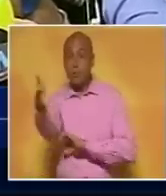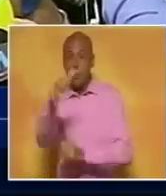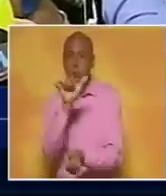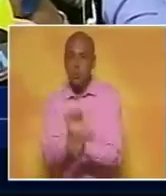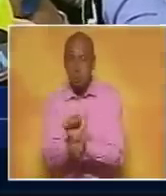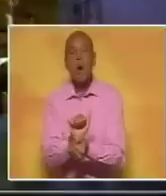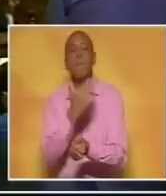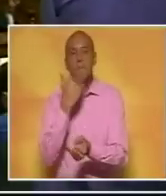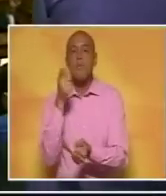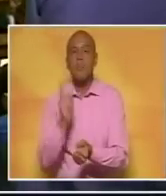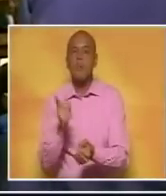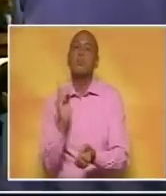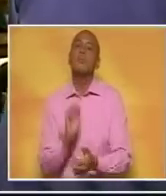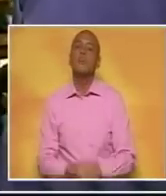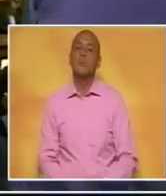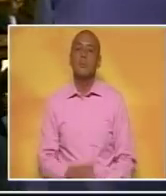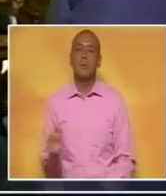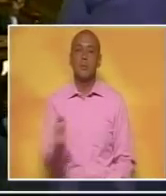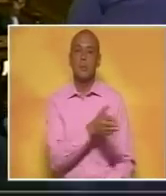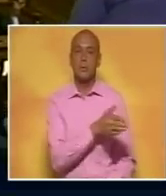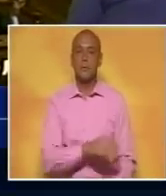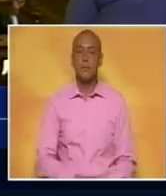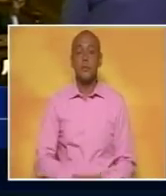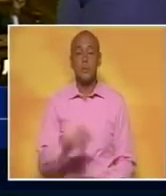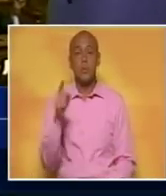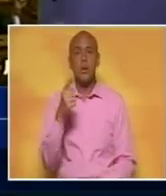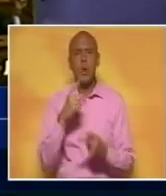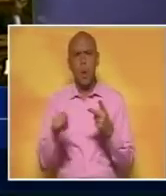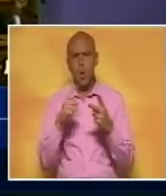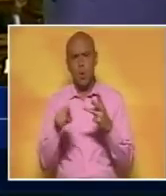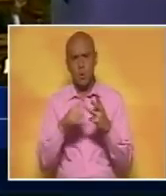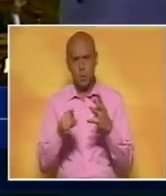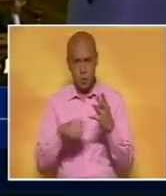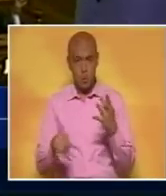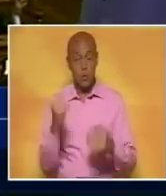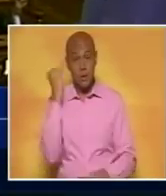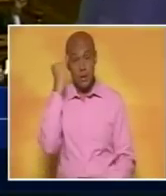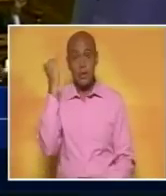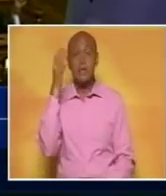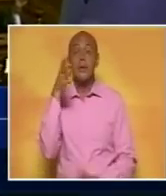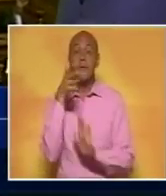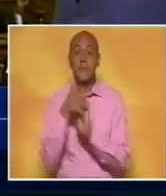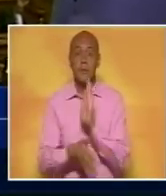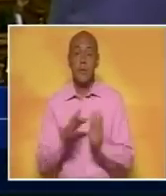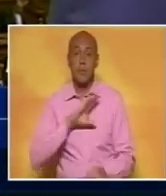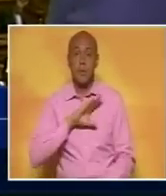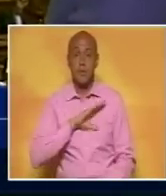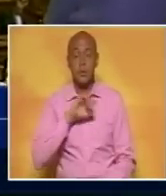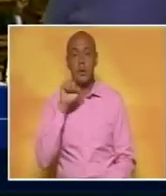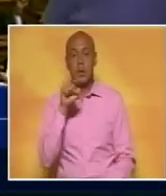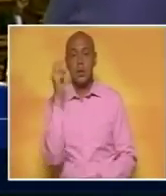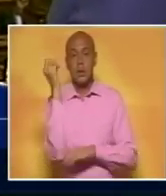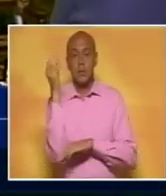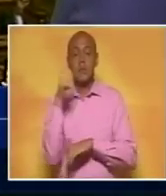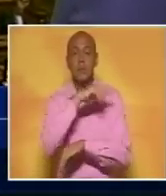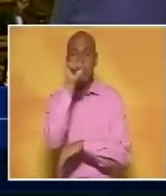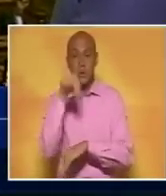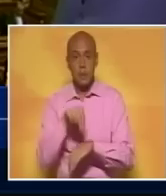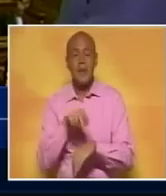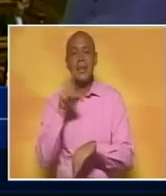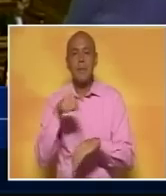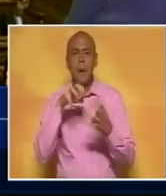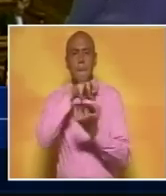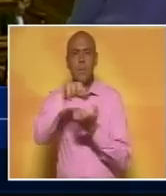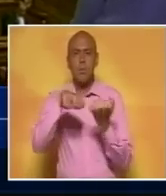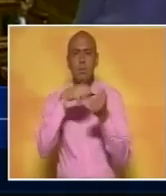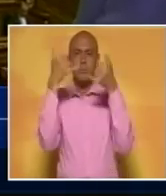estén privados de libertad. Otros aspectos que también hoy están presentes en la agenda del orden del día de la sesión ordinaria es la crisis eléctrica,